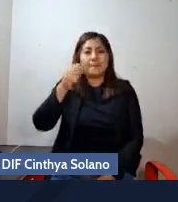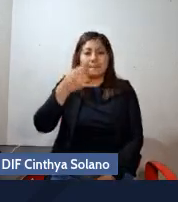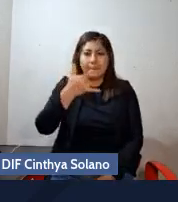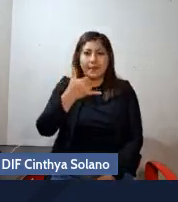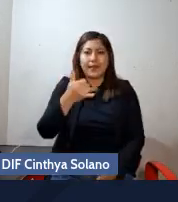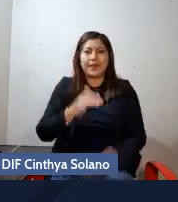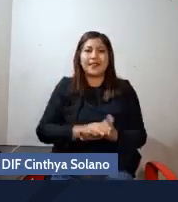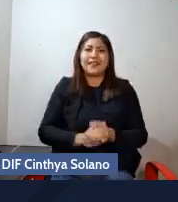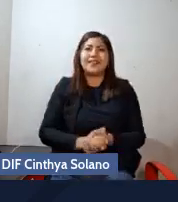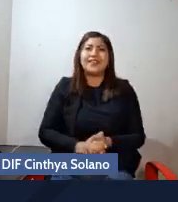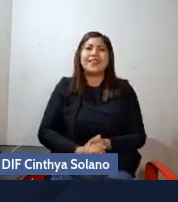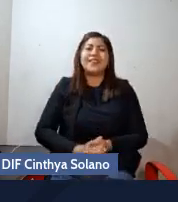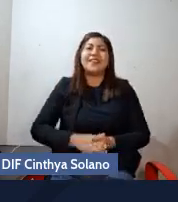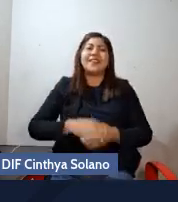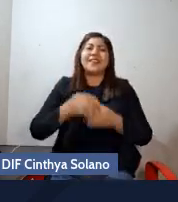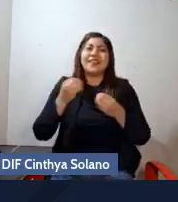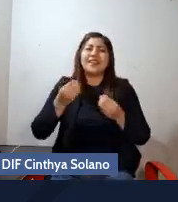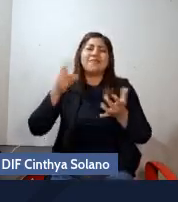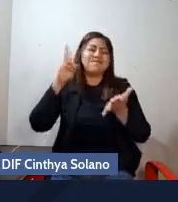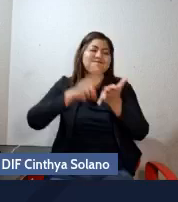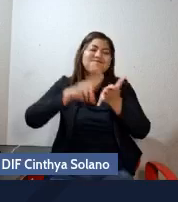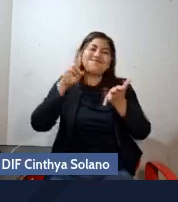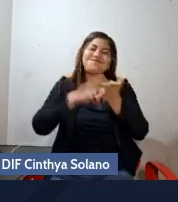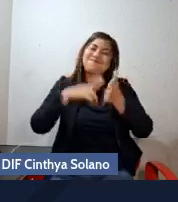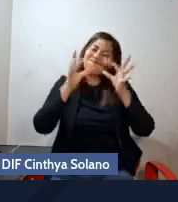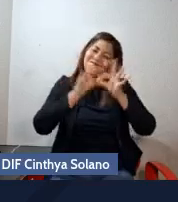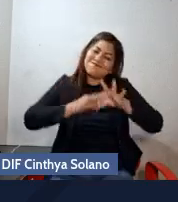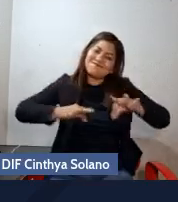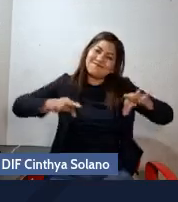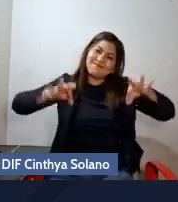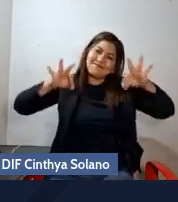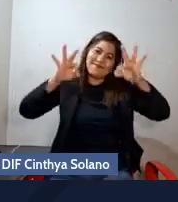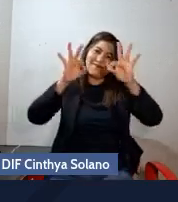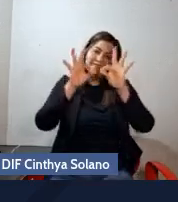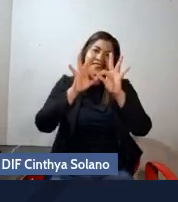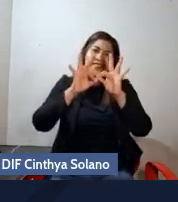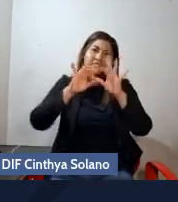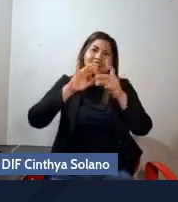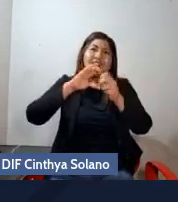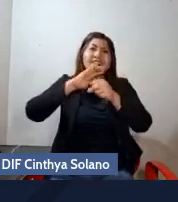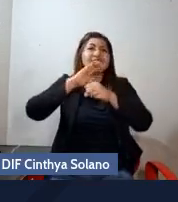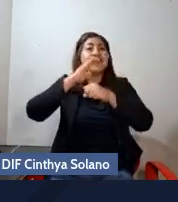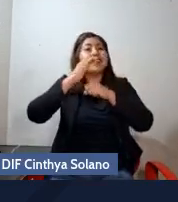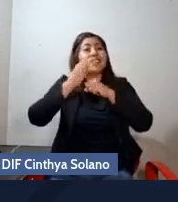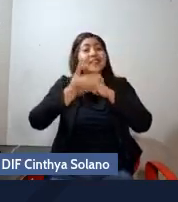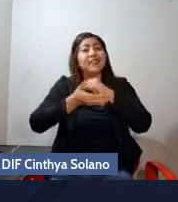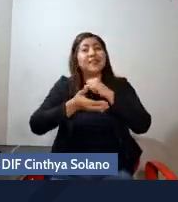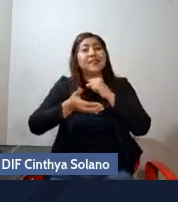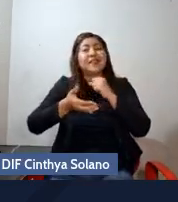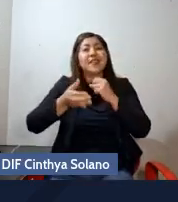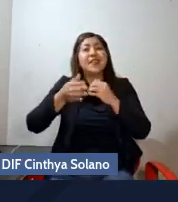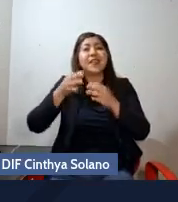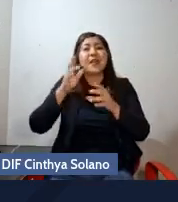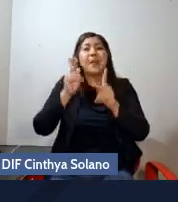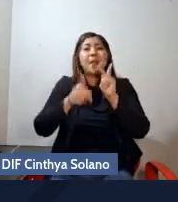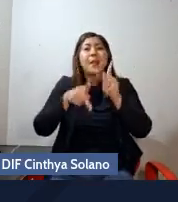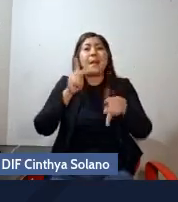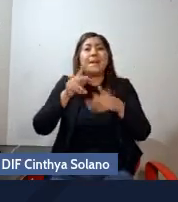valiosísima información, pues cerramos una tarde más de charlas de café. Gracias, Patti,